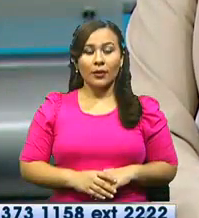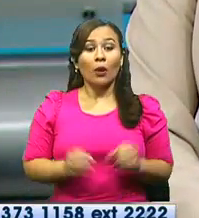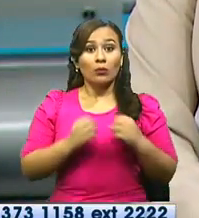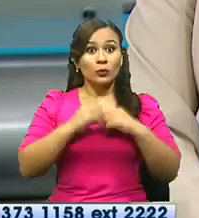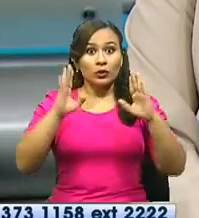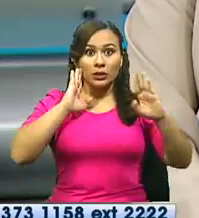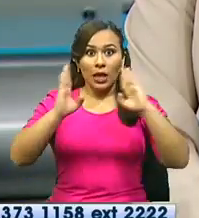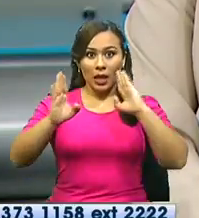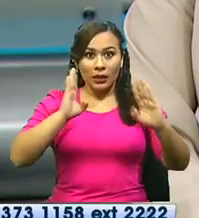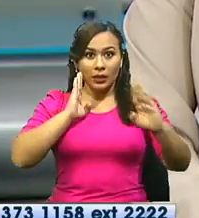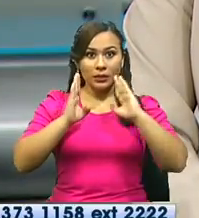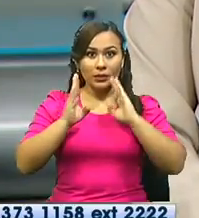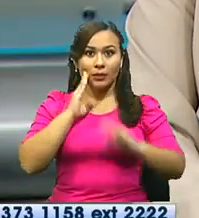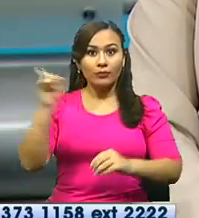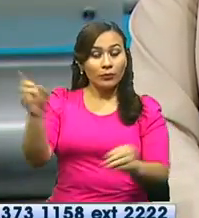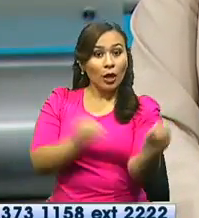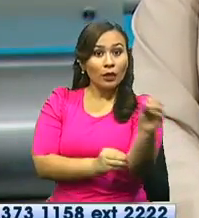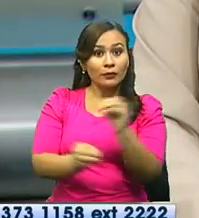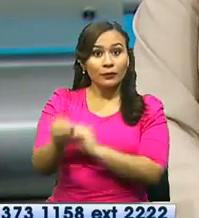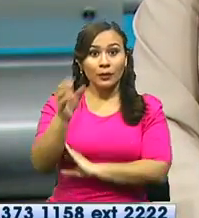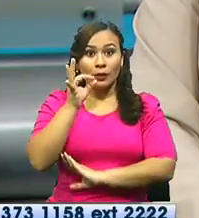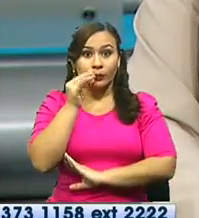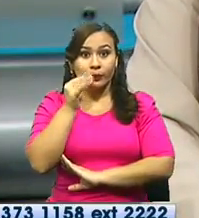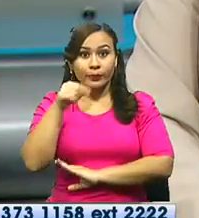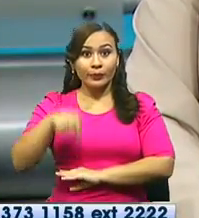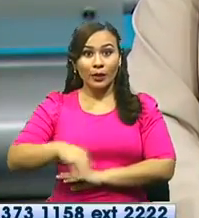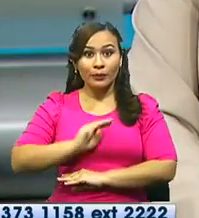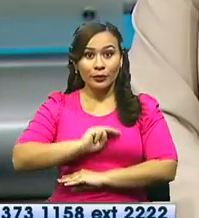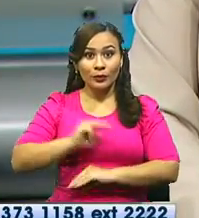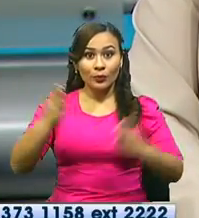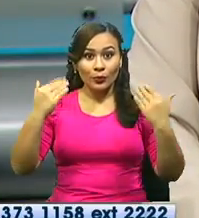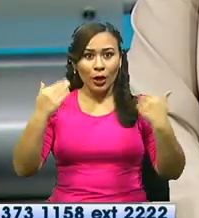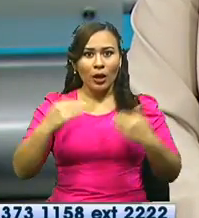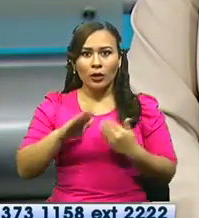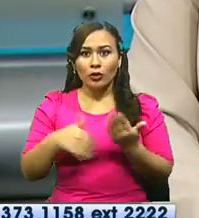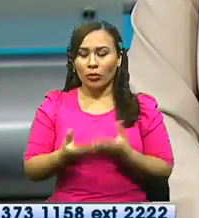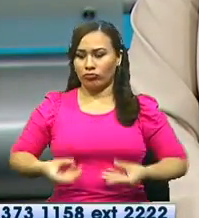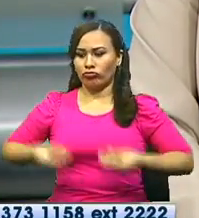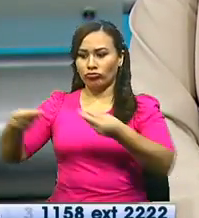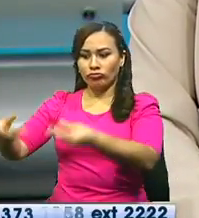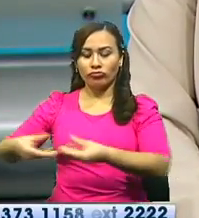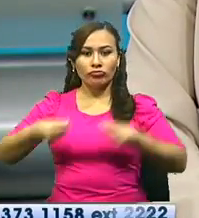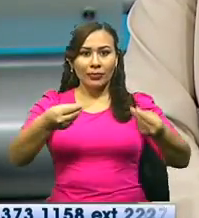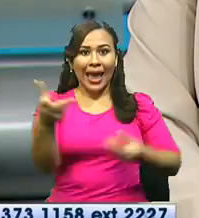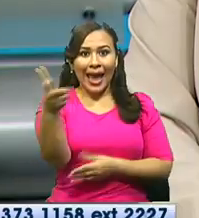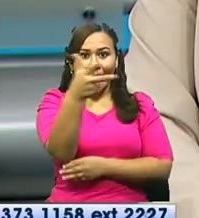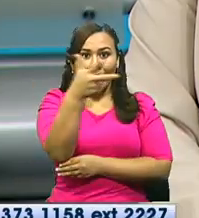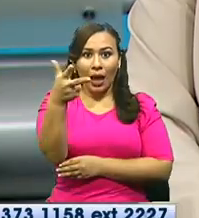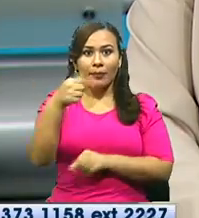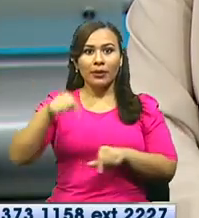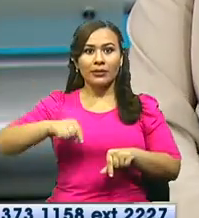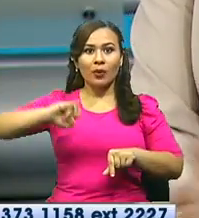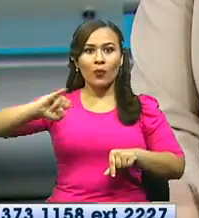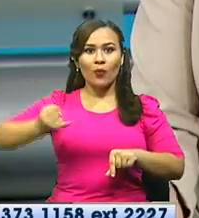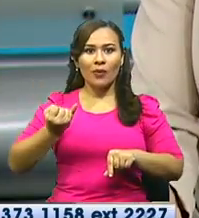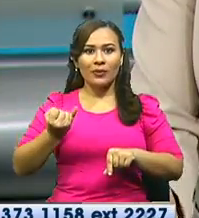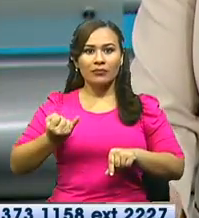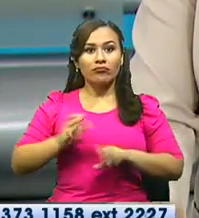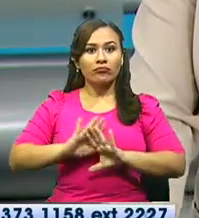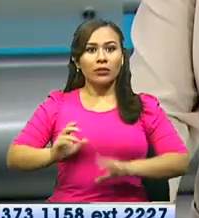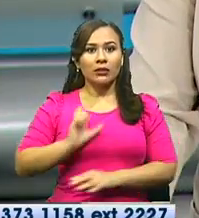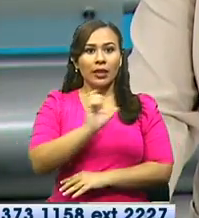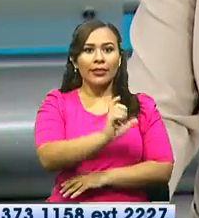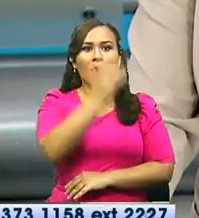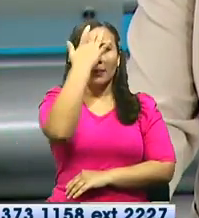Mucha atención. La Agencia de Tránsito Municipal de Guayaquil dotó de minicámaras a sus agentes a partir de este jueves. Según la institución,